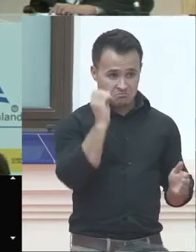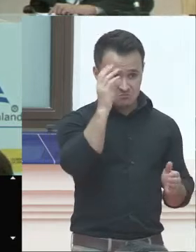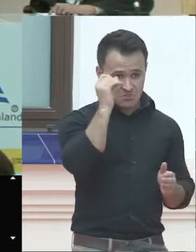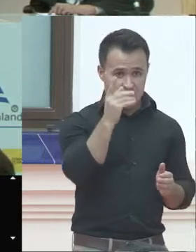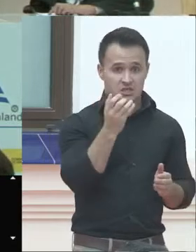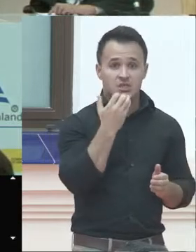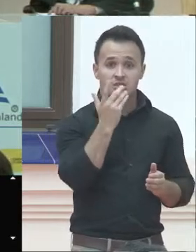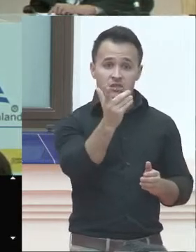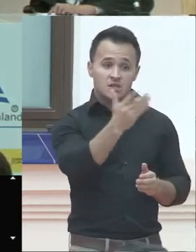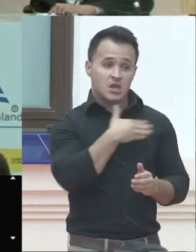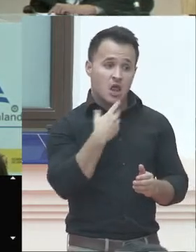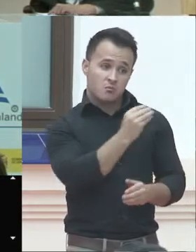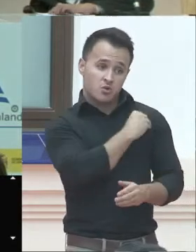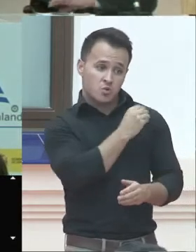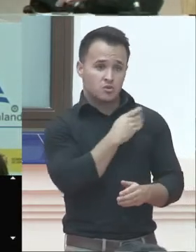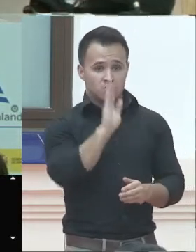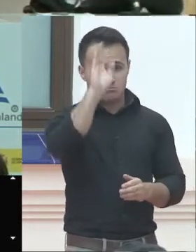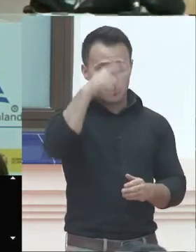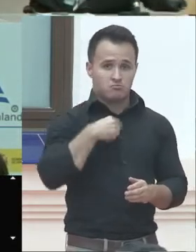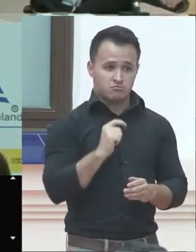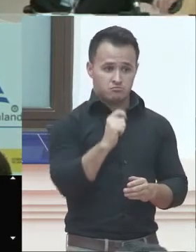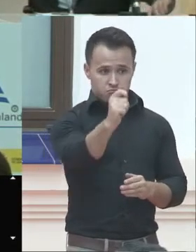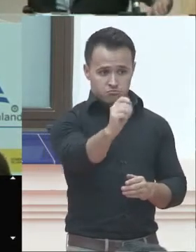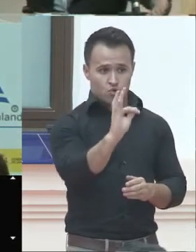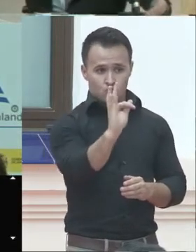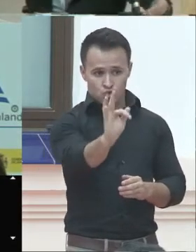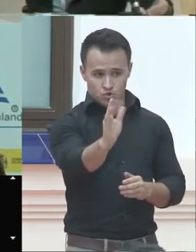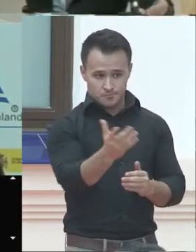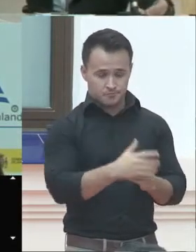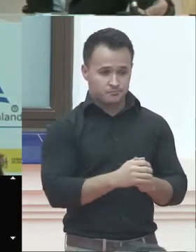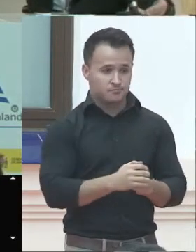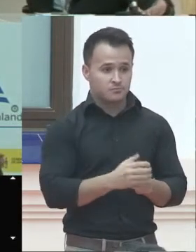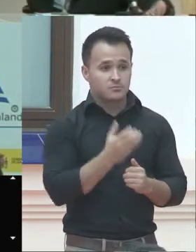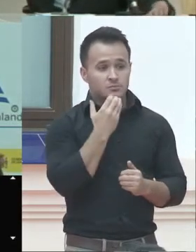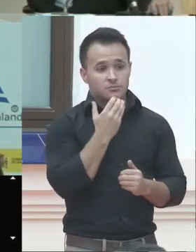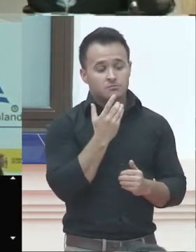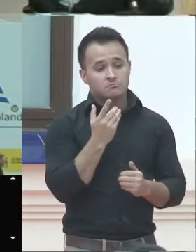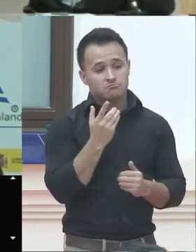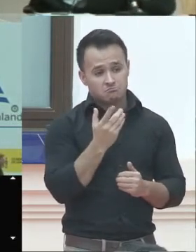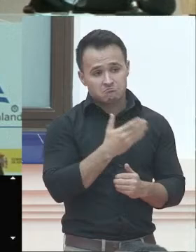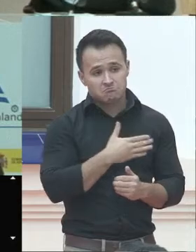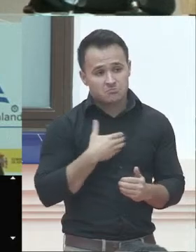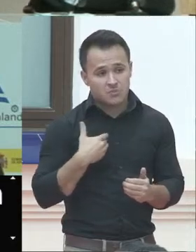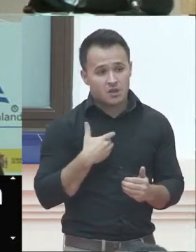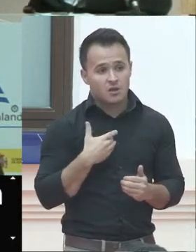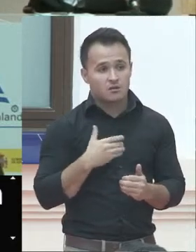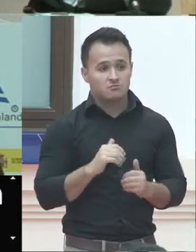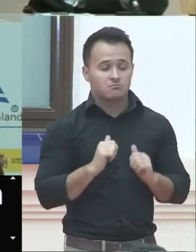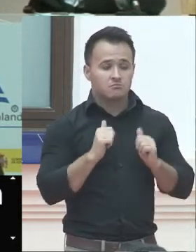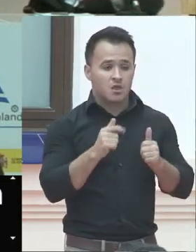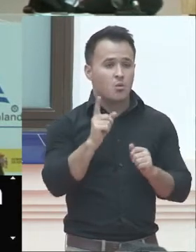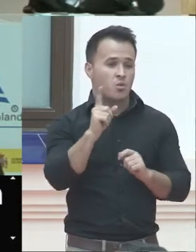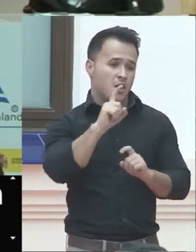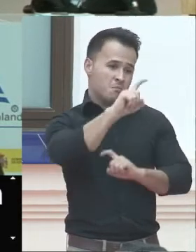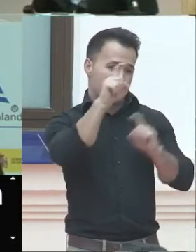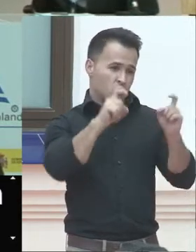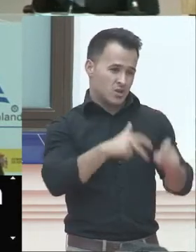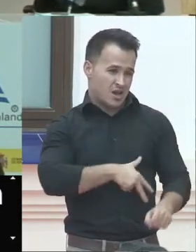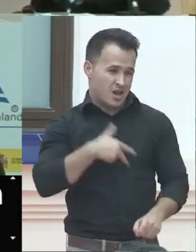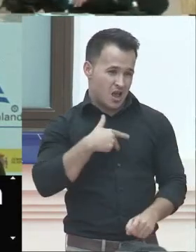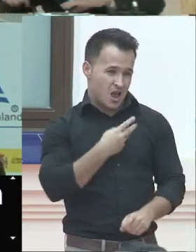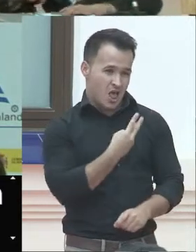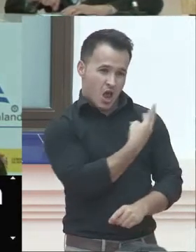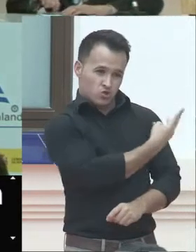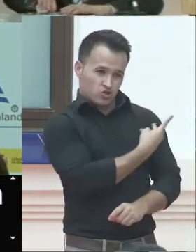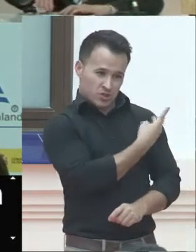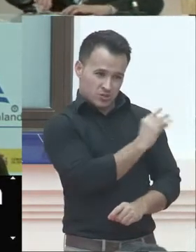que levante la mano y le daré entrada. Si os parece, y por abrir fuego, pues os haría una pregunta general a los tres,